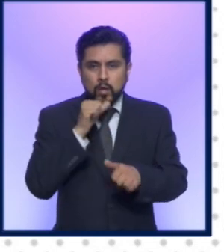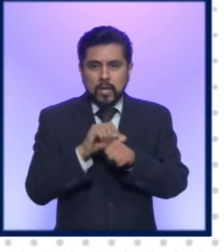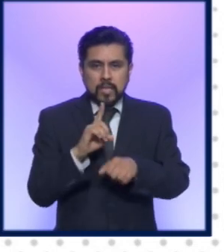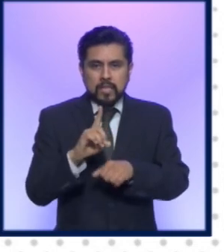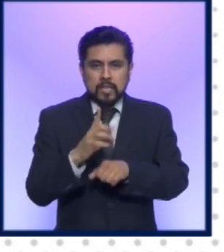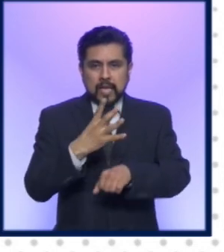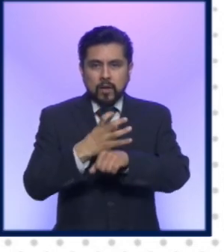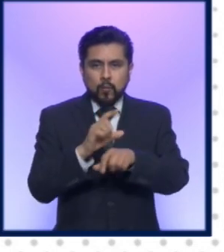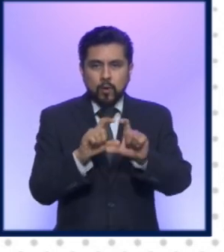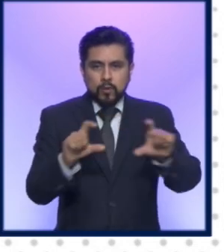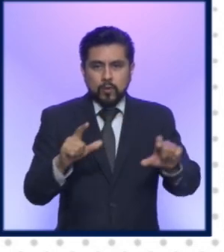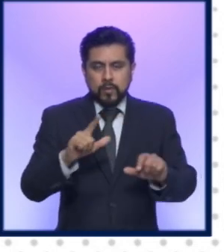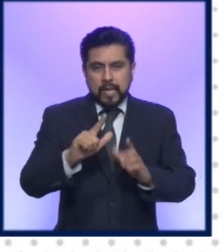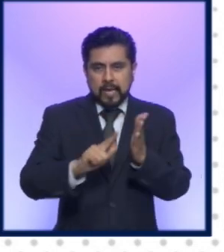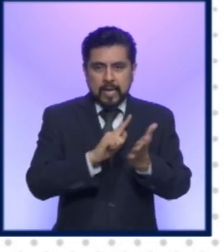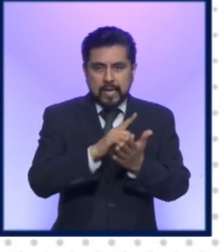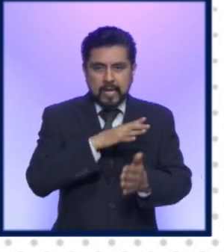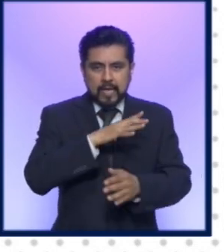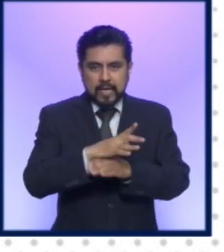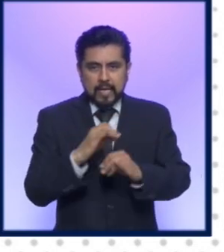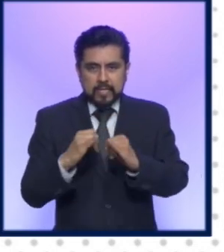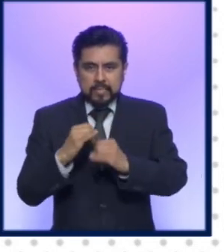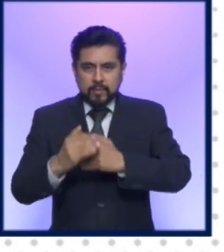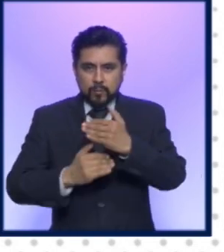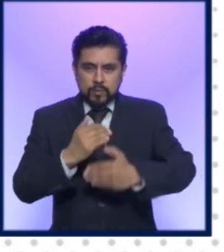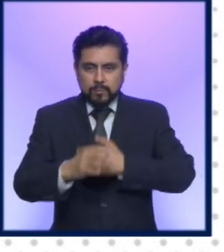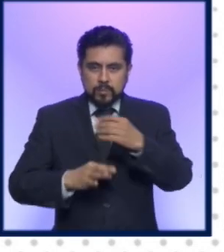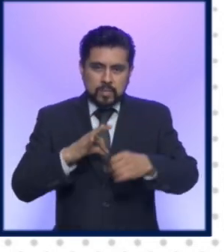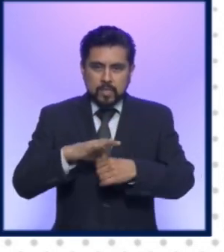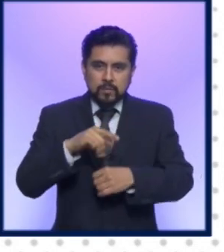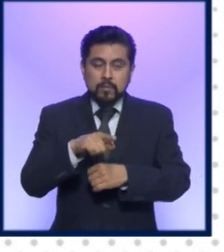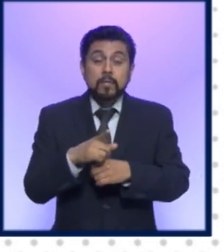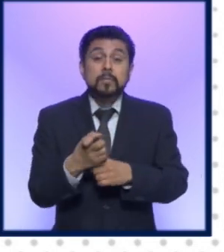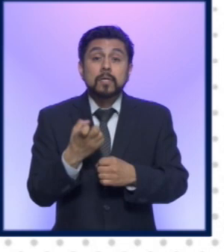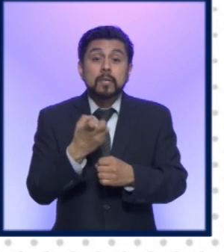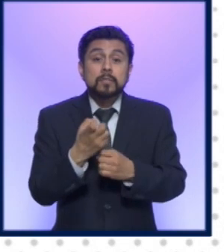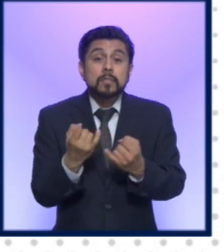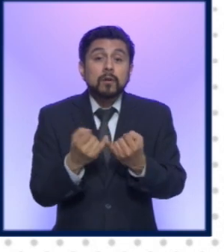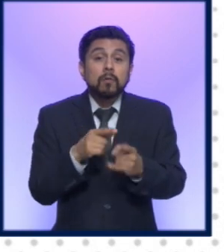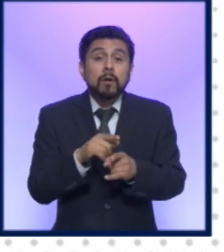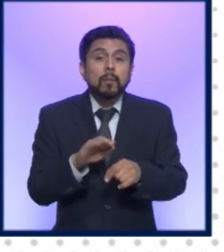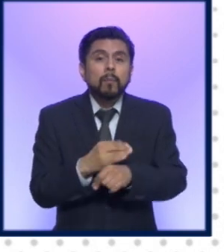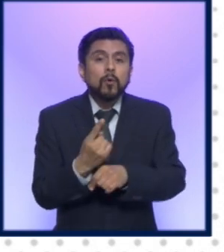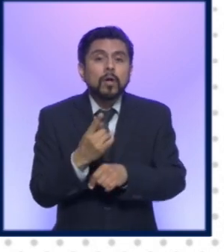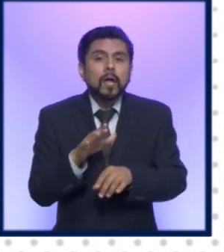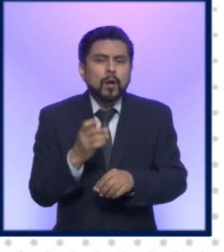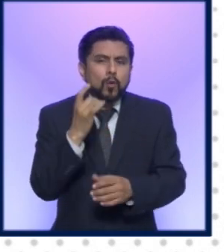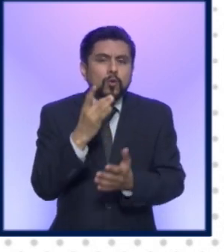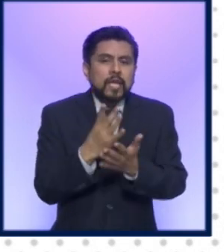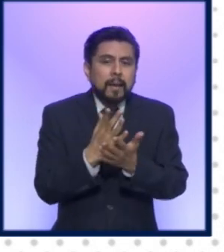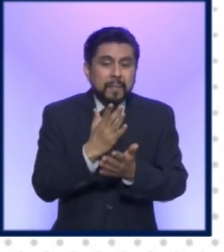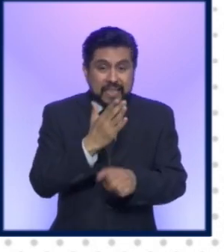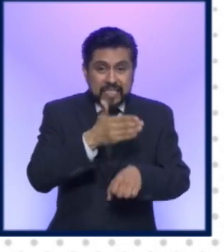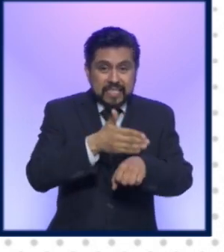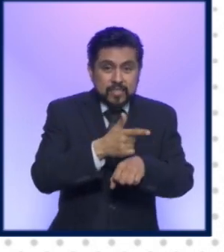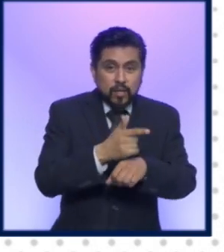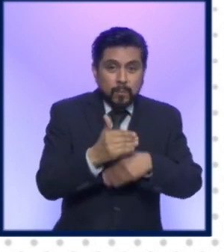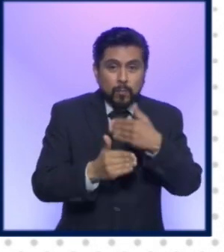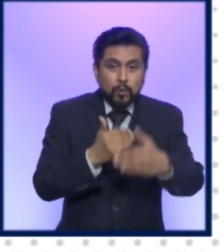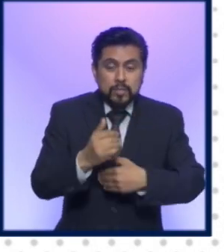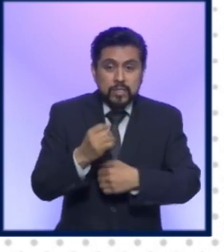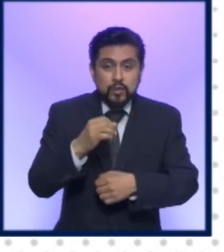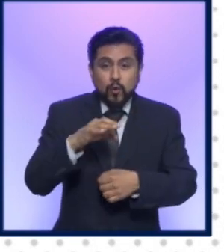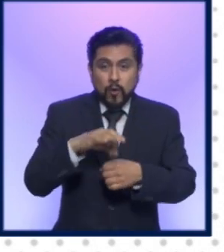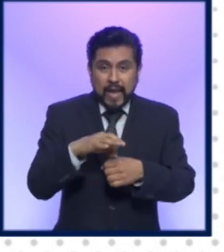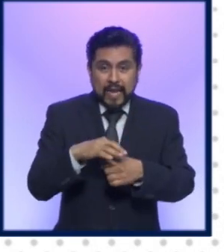ley de la materia la ley general de instituciones y procedimientos electorales en el sentido de que solamente se debe sancionar por un proceso electoral